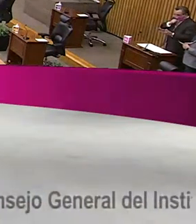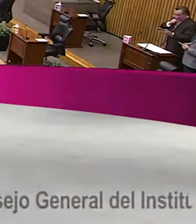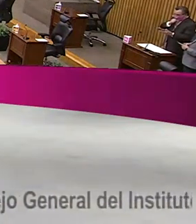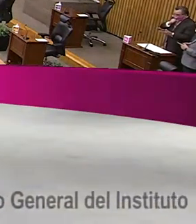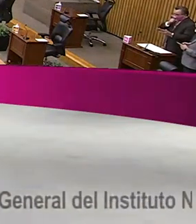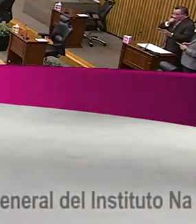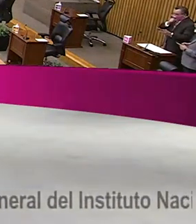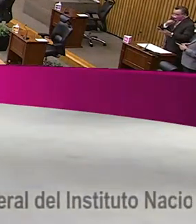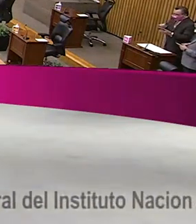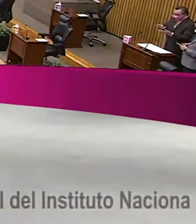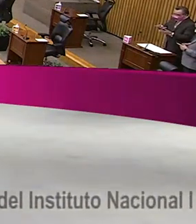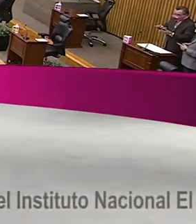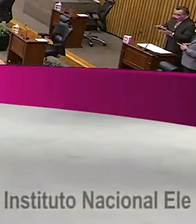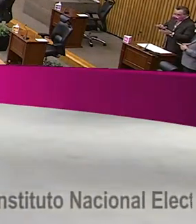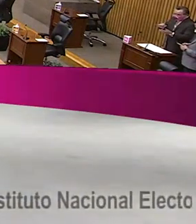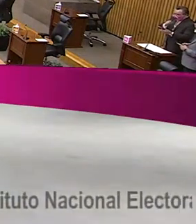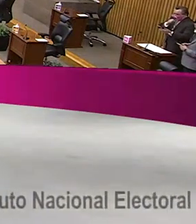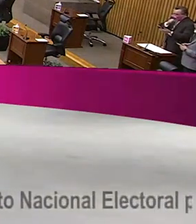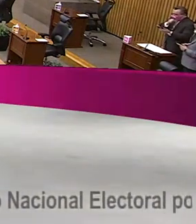no no no